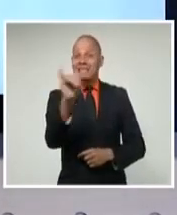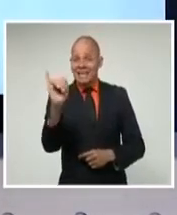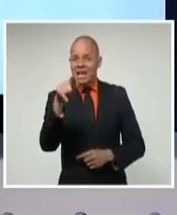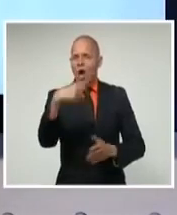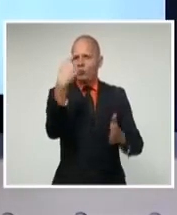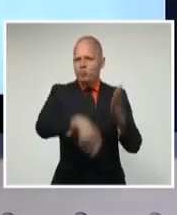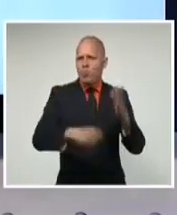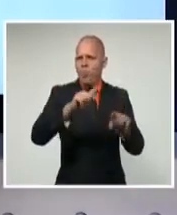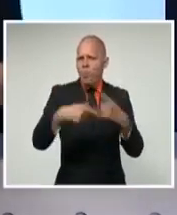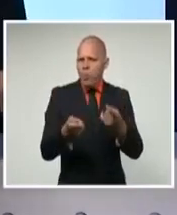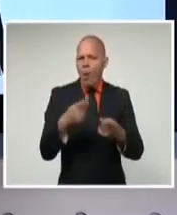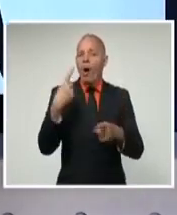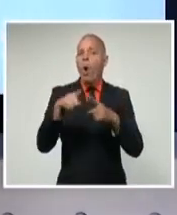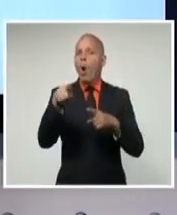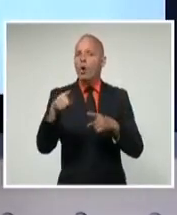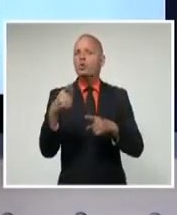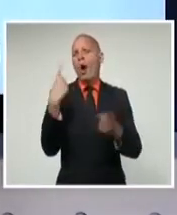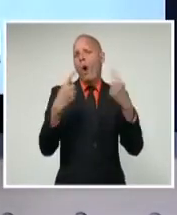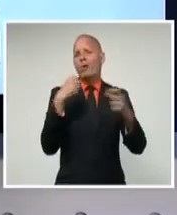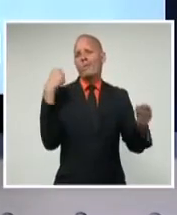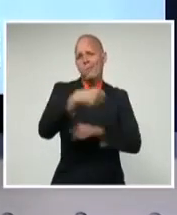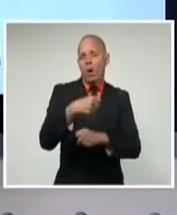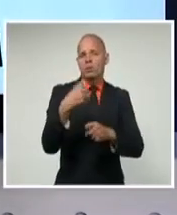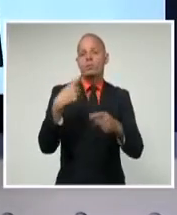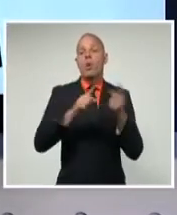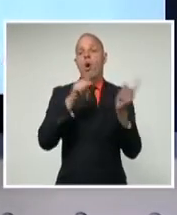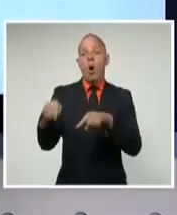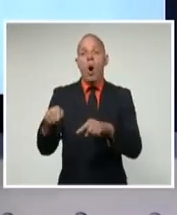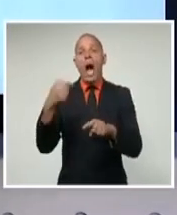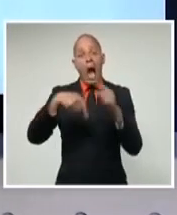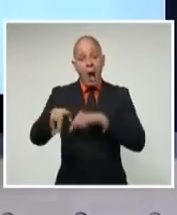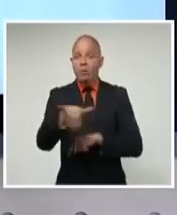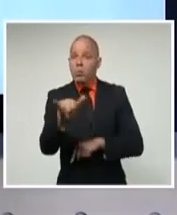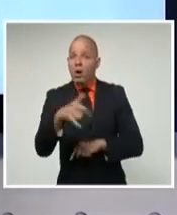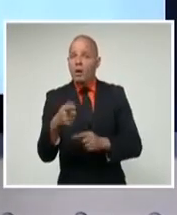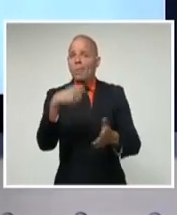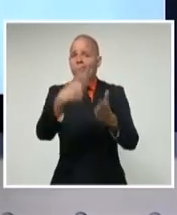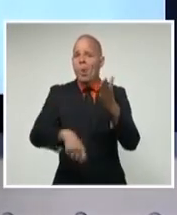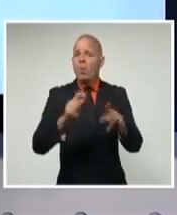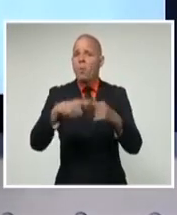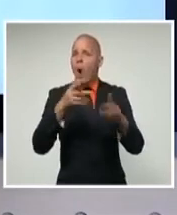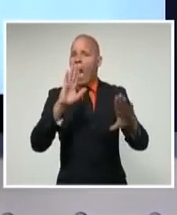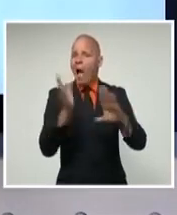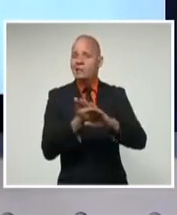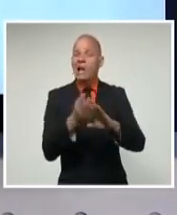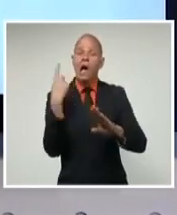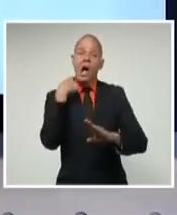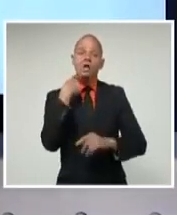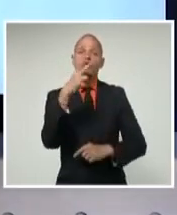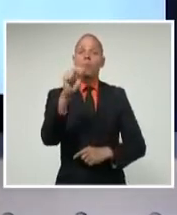de receptación en el año 2010 y sancionada por robo con violencia en el año 2010.